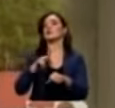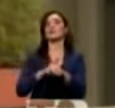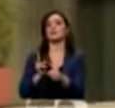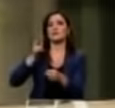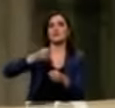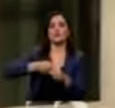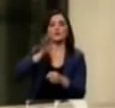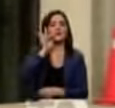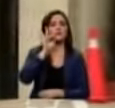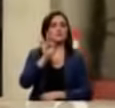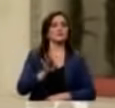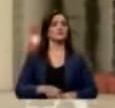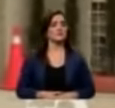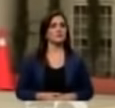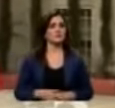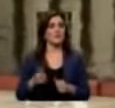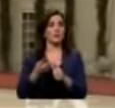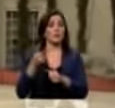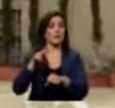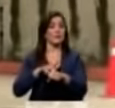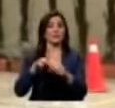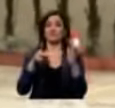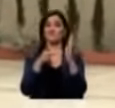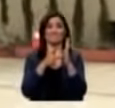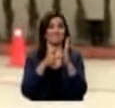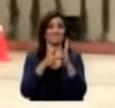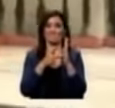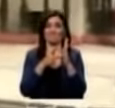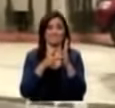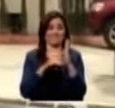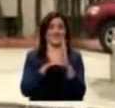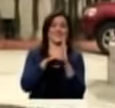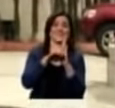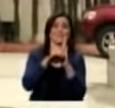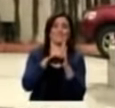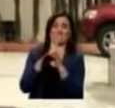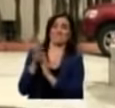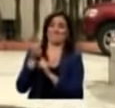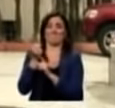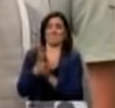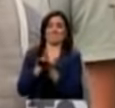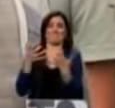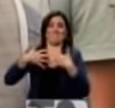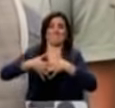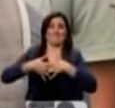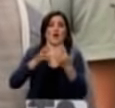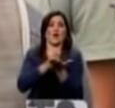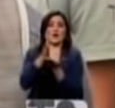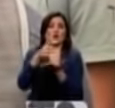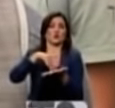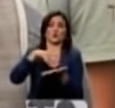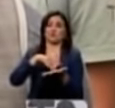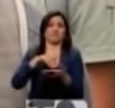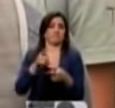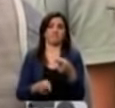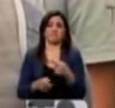que quieren rendir el examen. La primera vez el puntaje no les alcanzó para estudiar la carrera que buscaban. Vinimos al INEVAL y nos